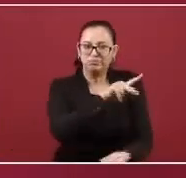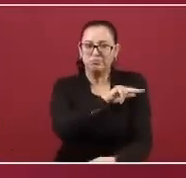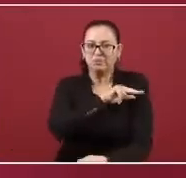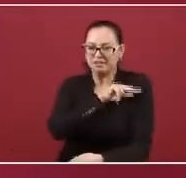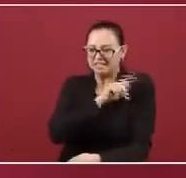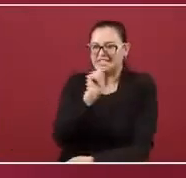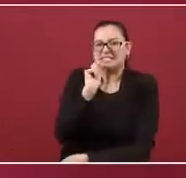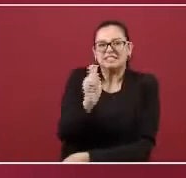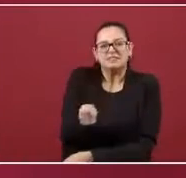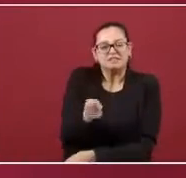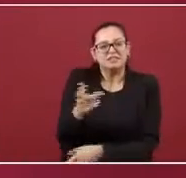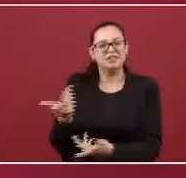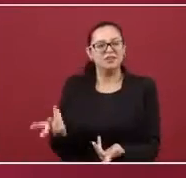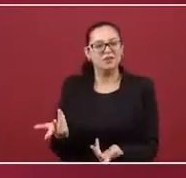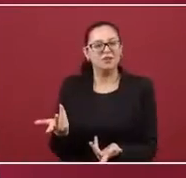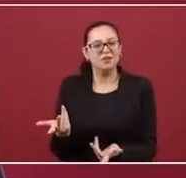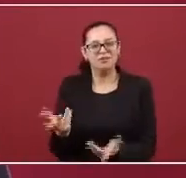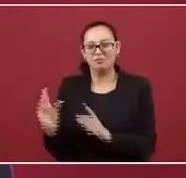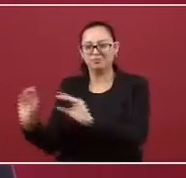y es trasladar,